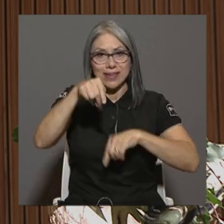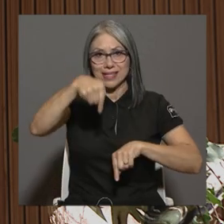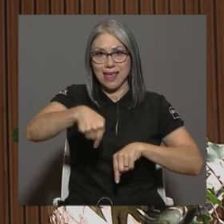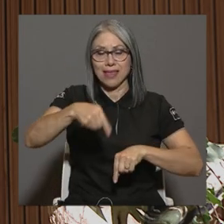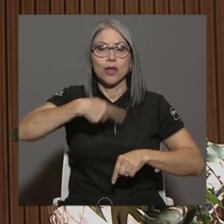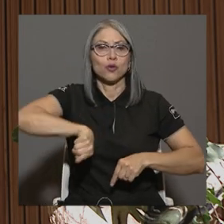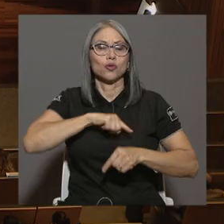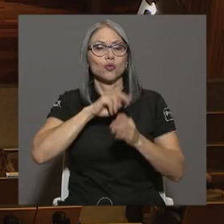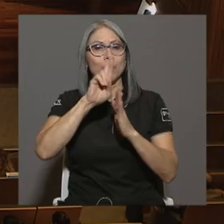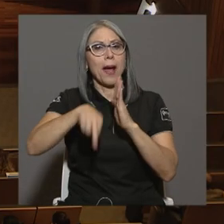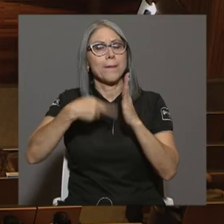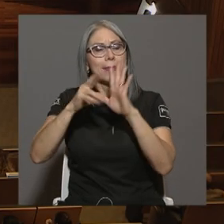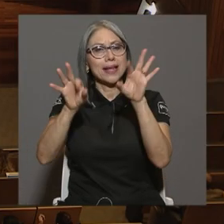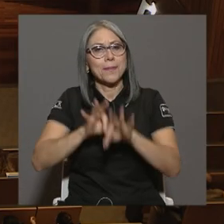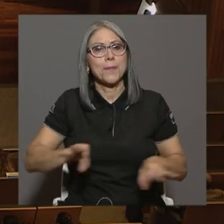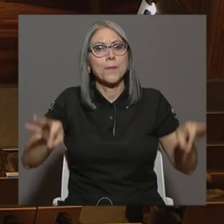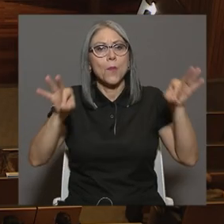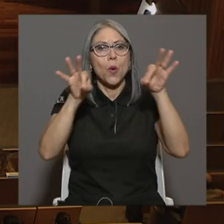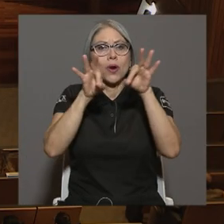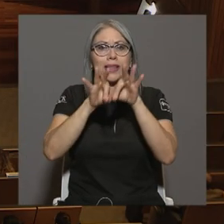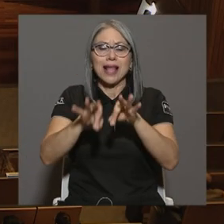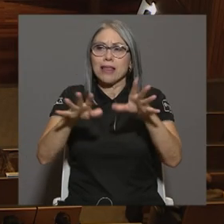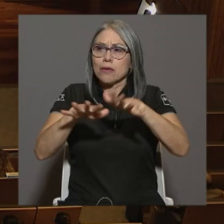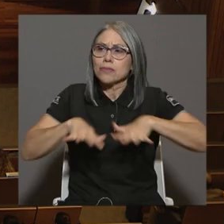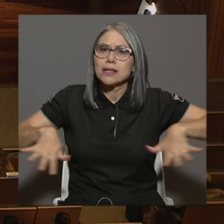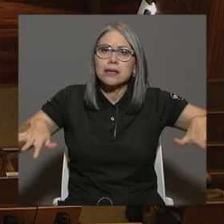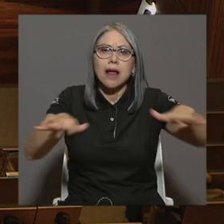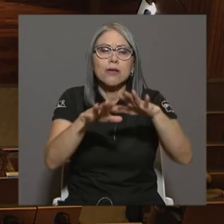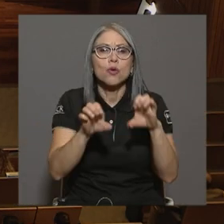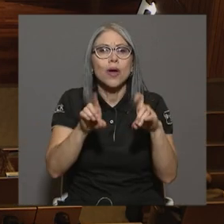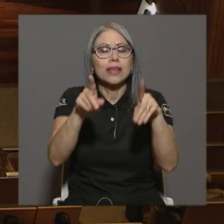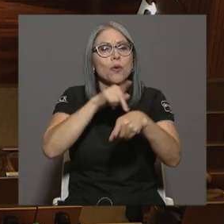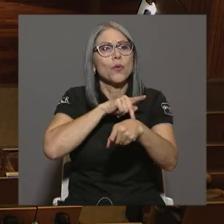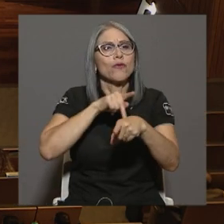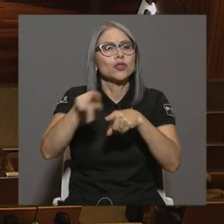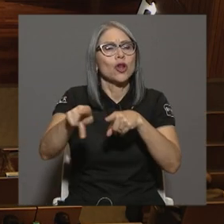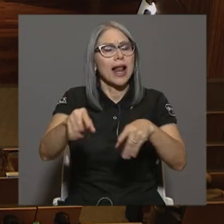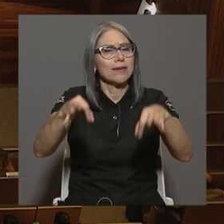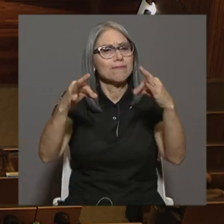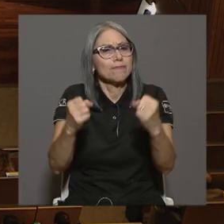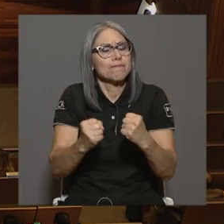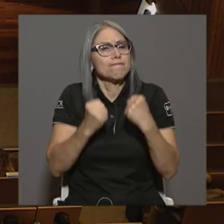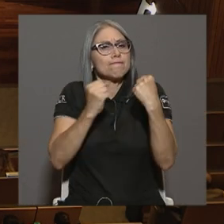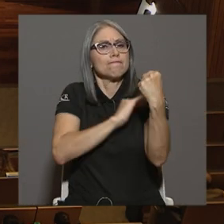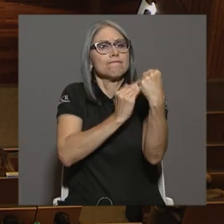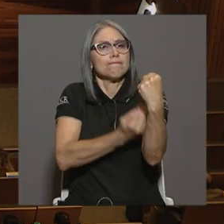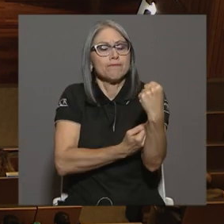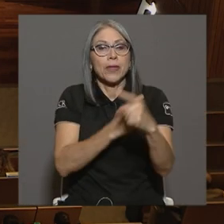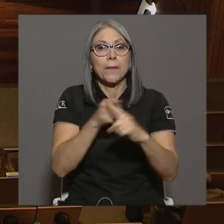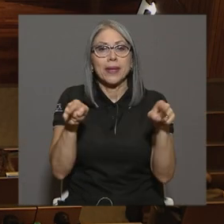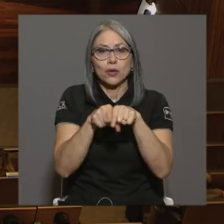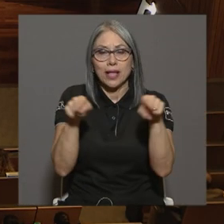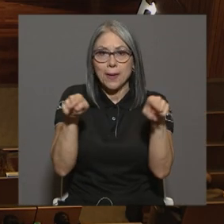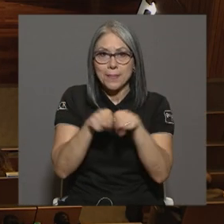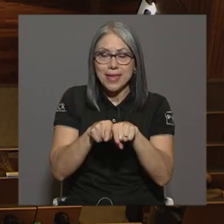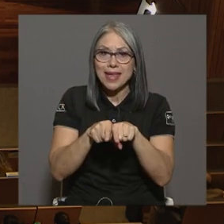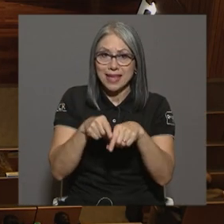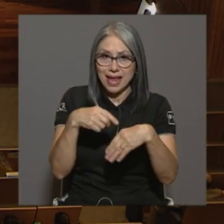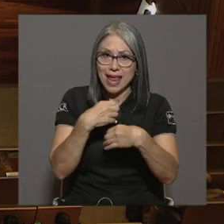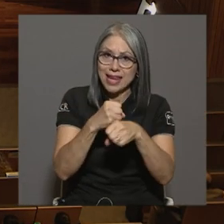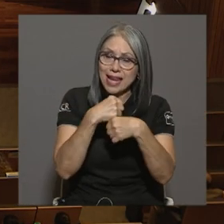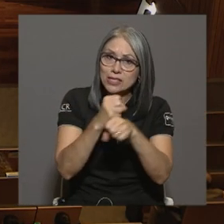papel importante en la formación de un escenario educativo y profesional relativamente robusto, pero también en la